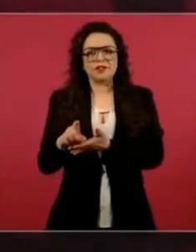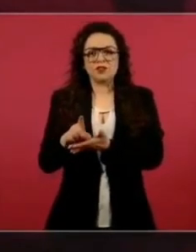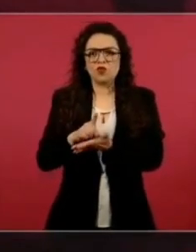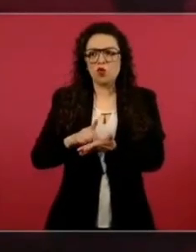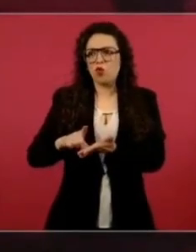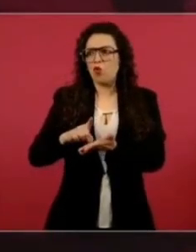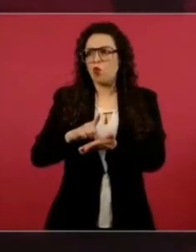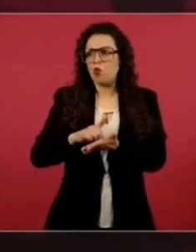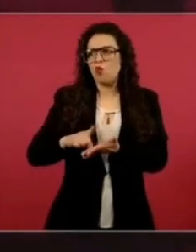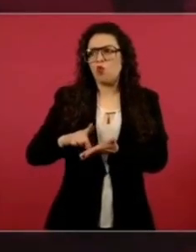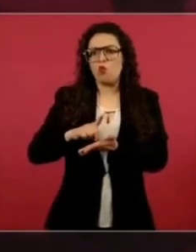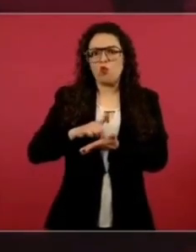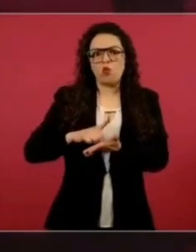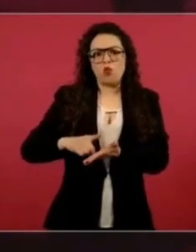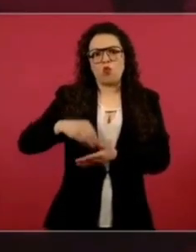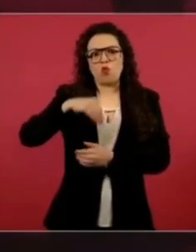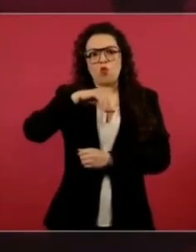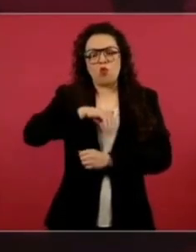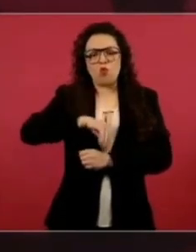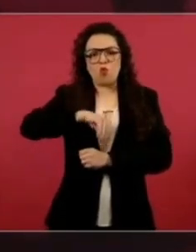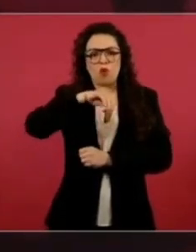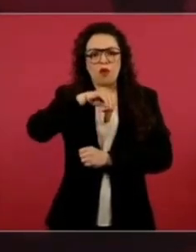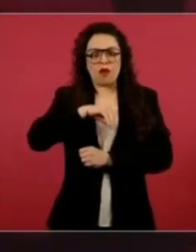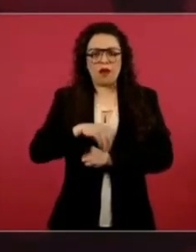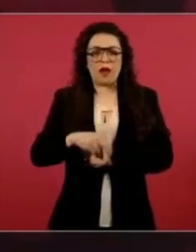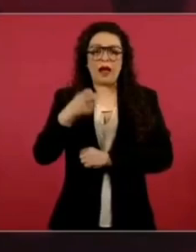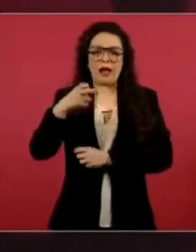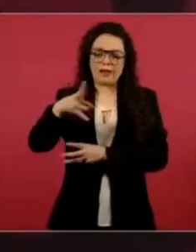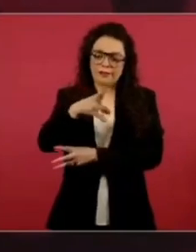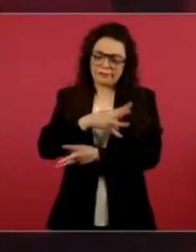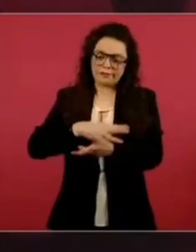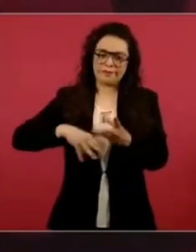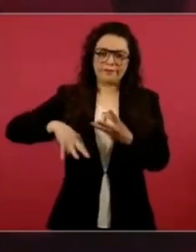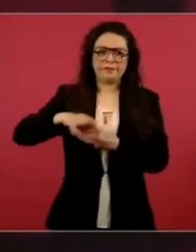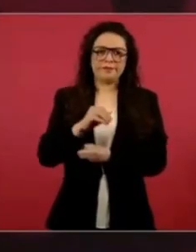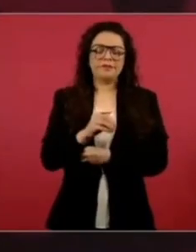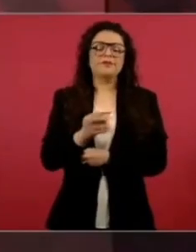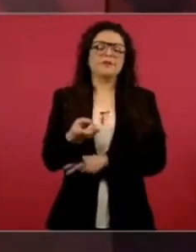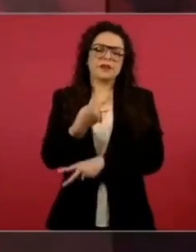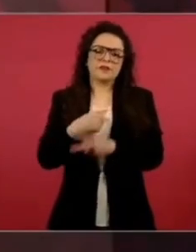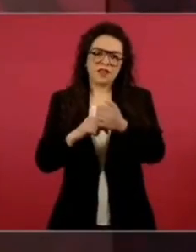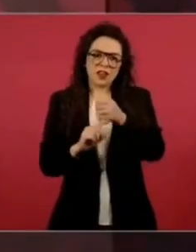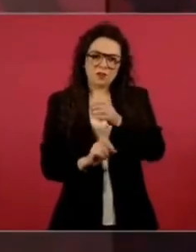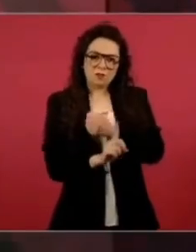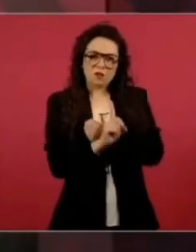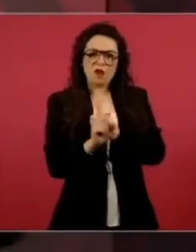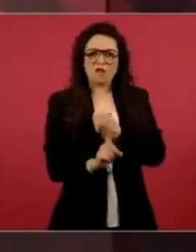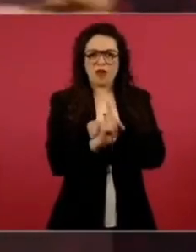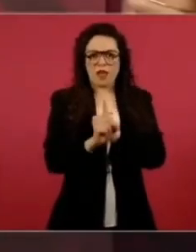lleva al narcomenudeo y a los enfrentamientos